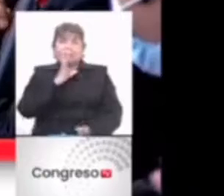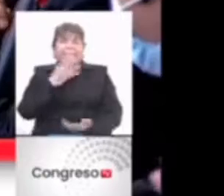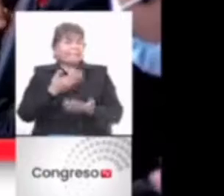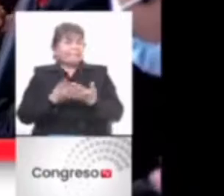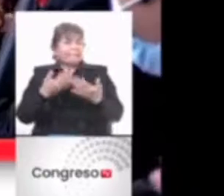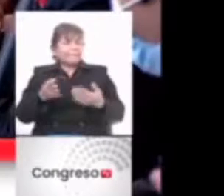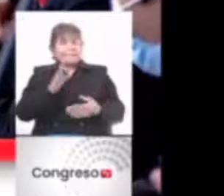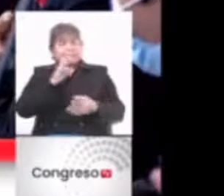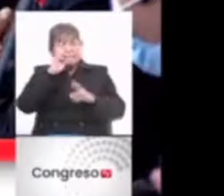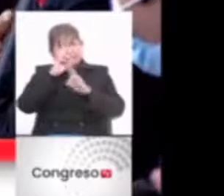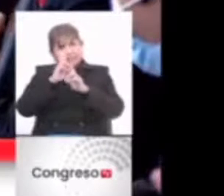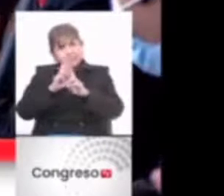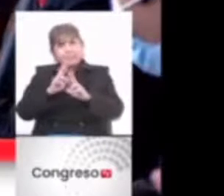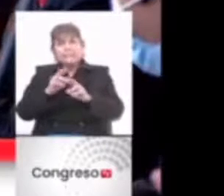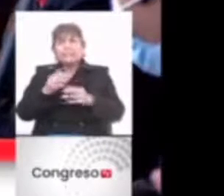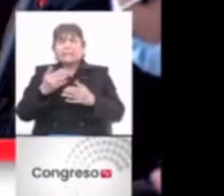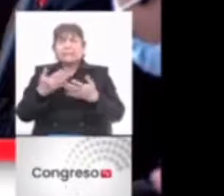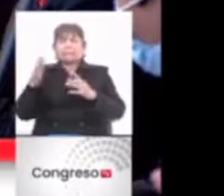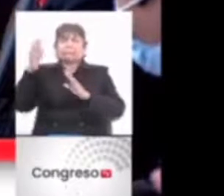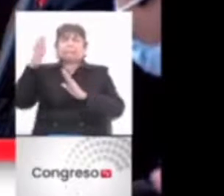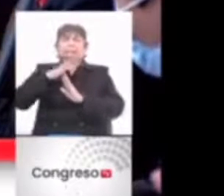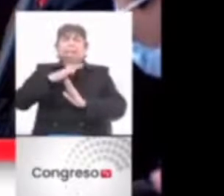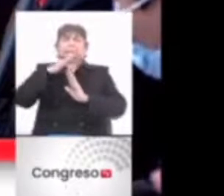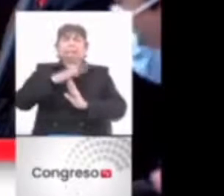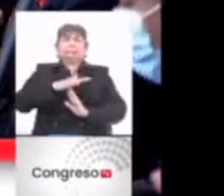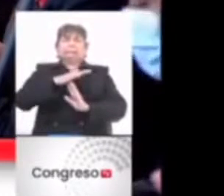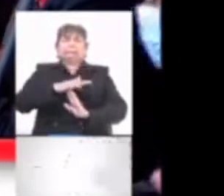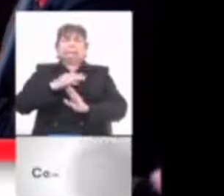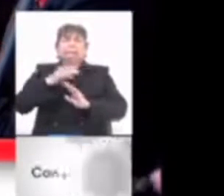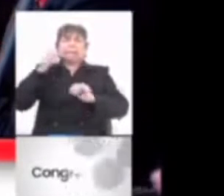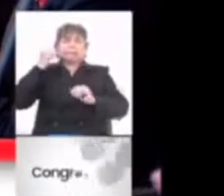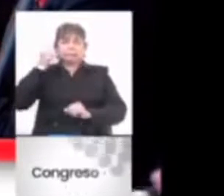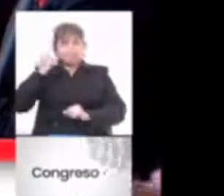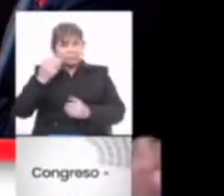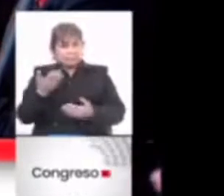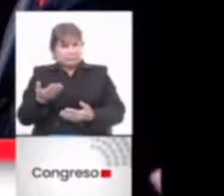Hablamos mucho de respeto y hacemos un abuso de poder.